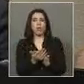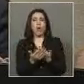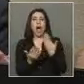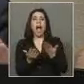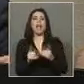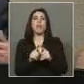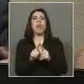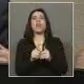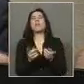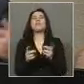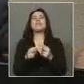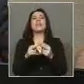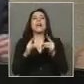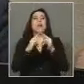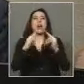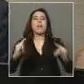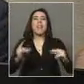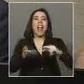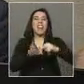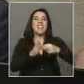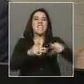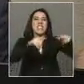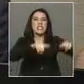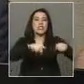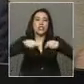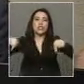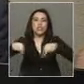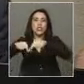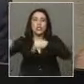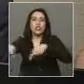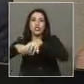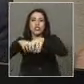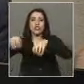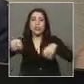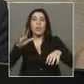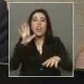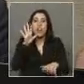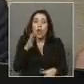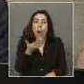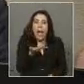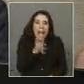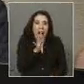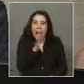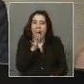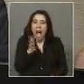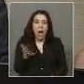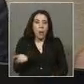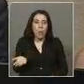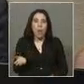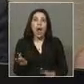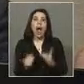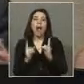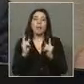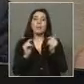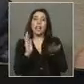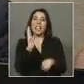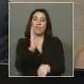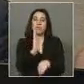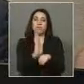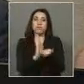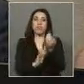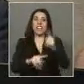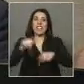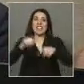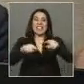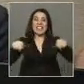campamentos en función de estas subdivisiones, donde ni siquiera existe agua. Y es más, algunos especuladores que venden terrenos